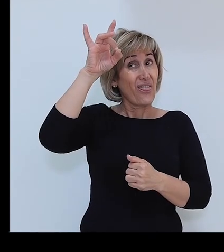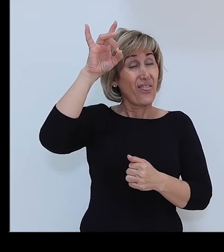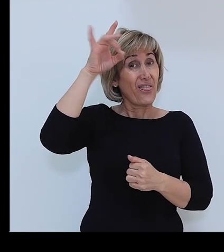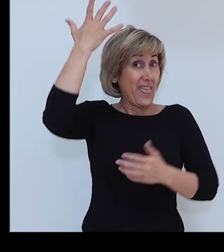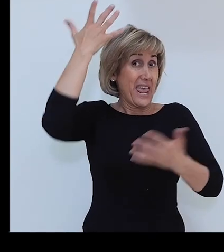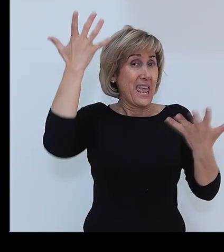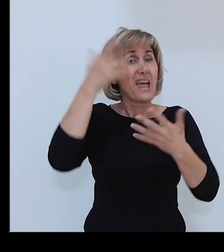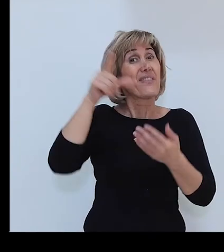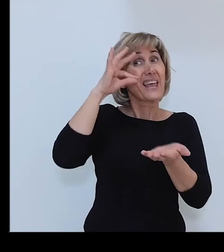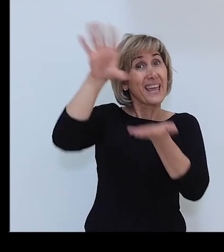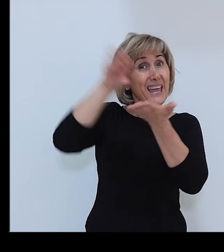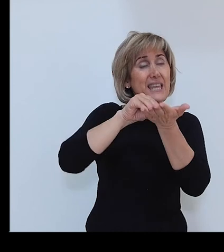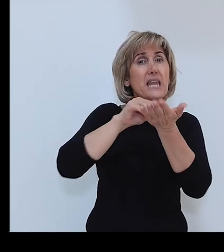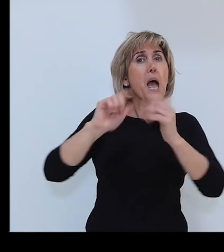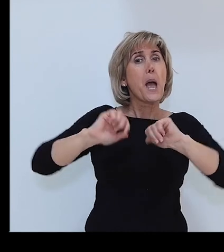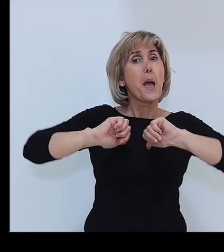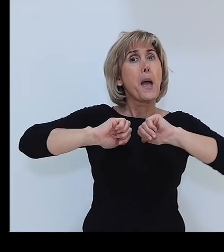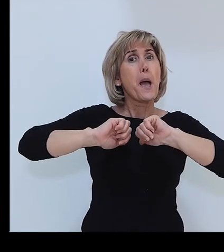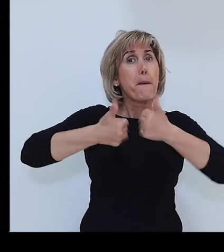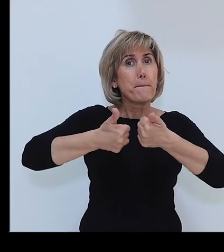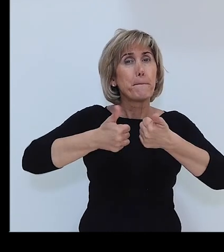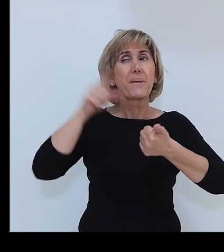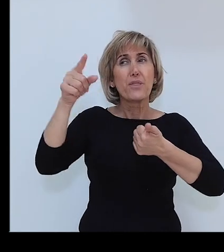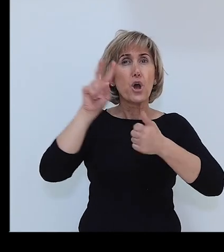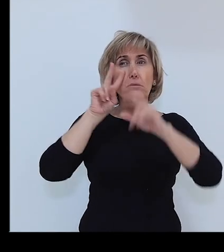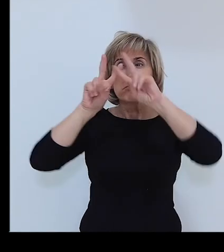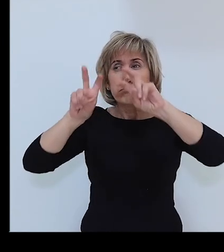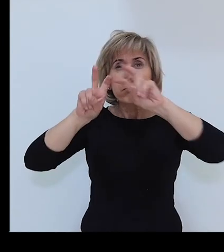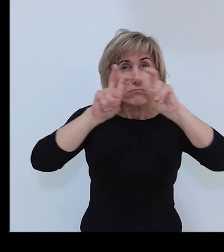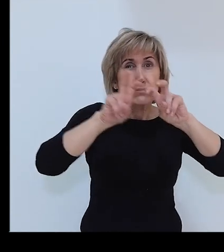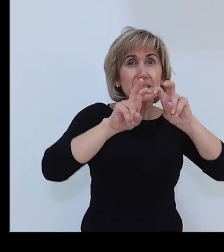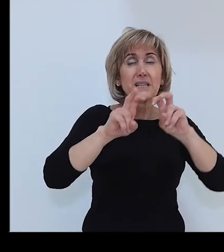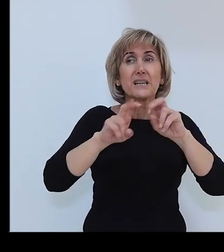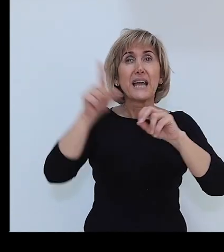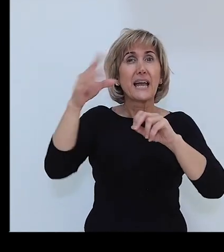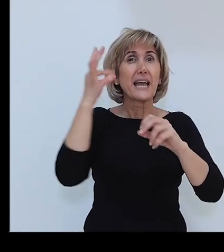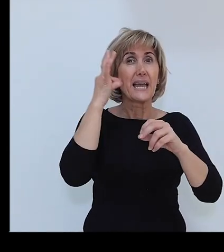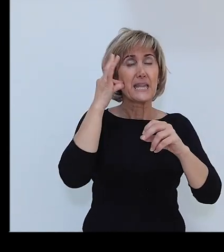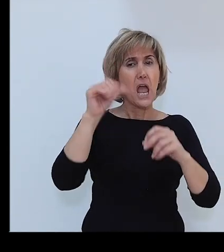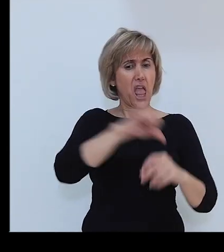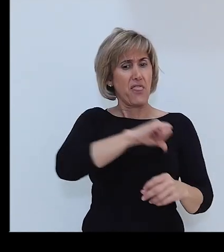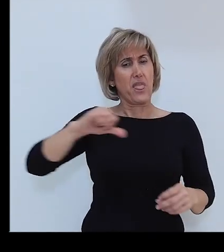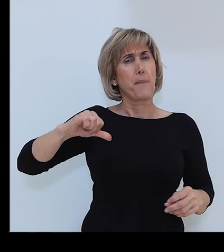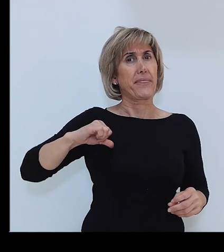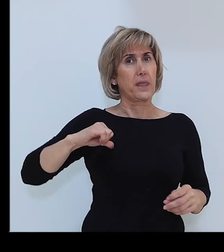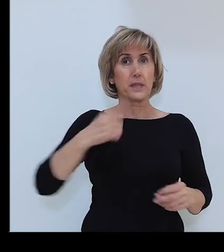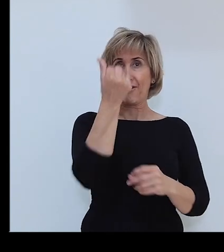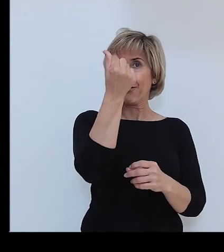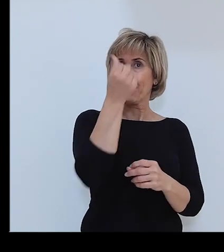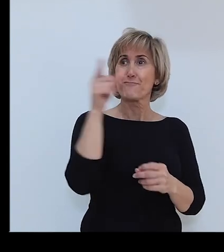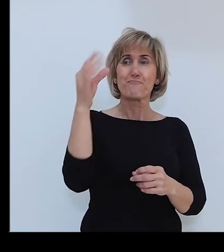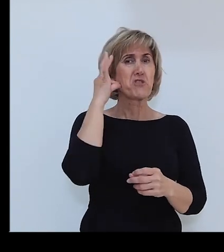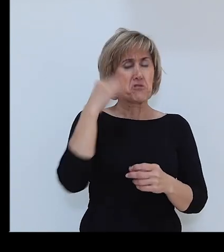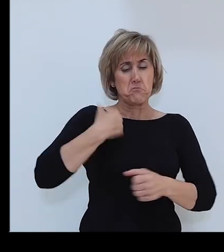se te haya Vamos, quedado? Yo lo que quiero decir es que su idea de que empezó a vivir y no